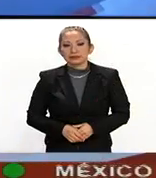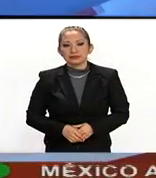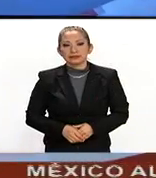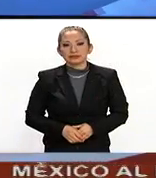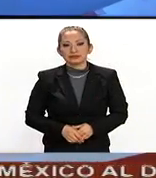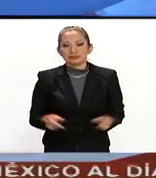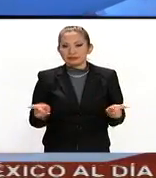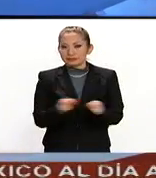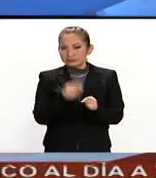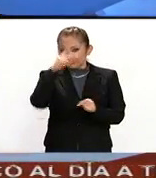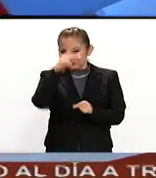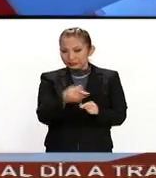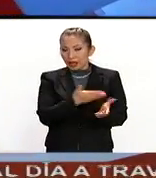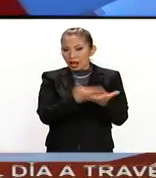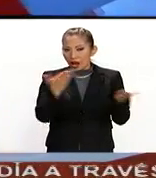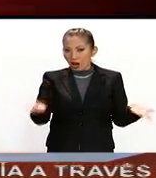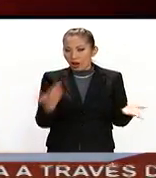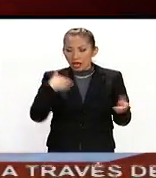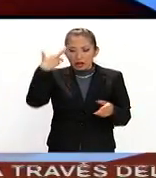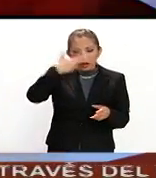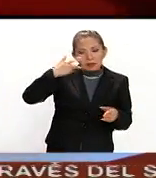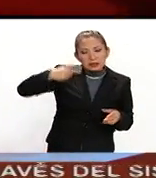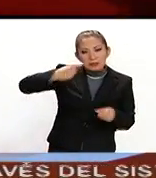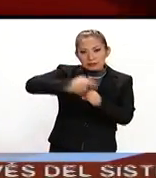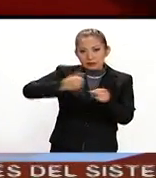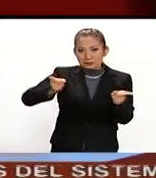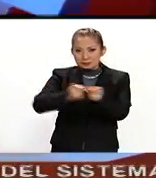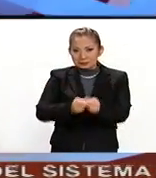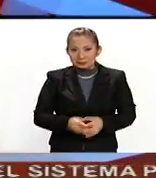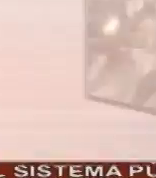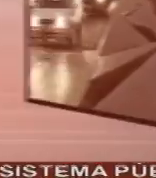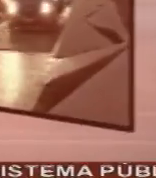Y de las breves del país, vamos a revisar nuestro primer resumen.